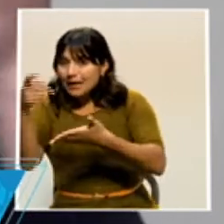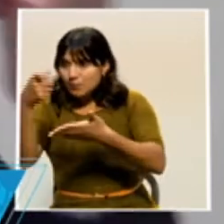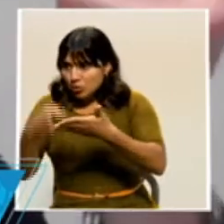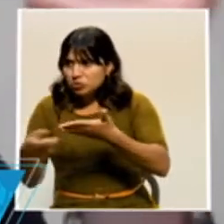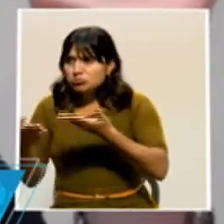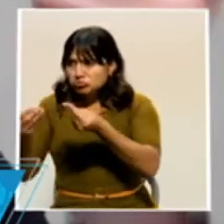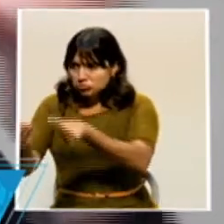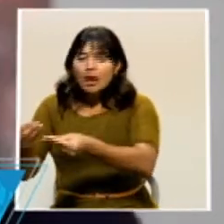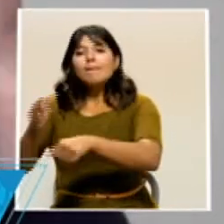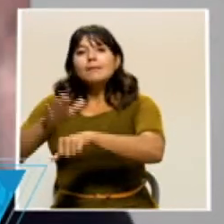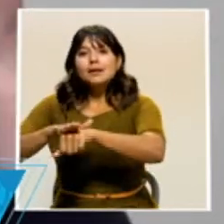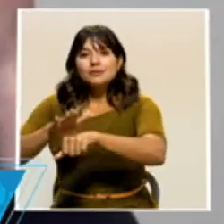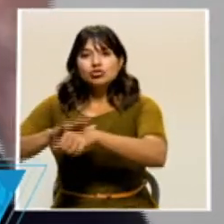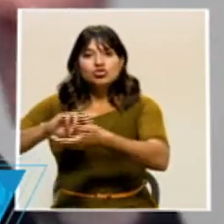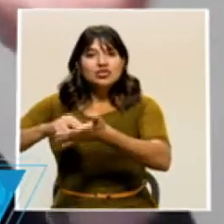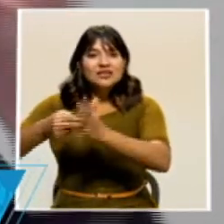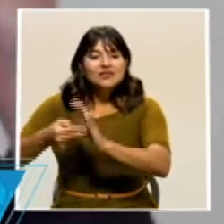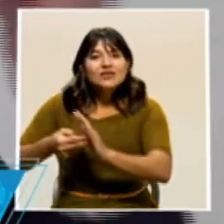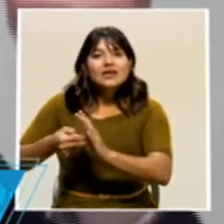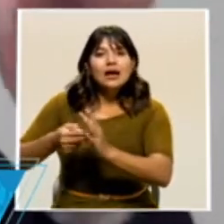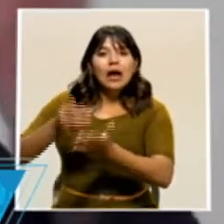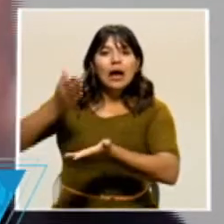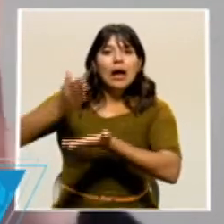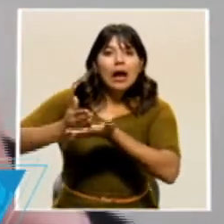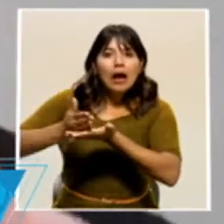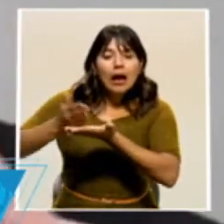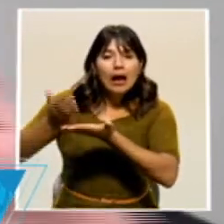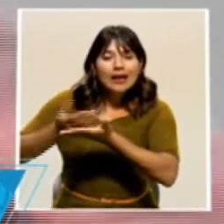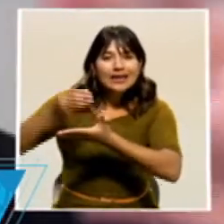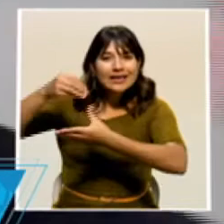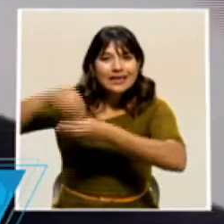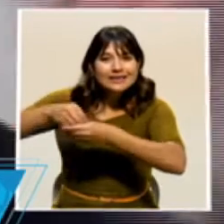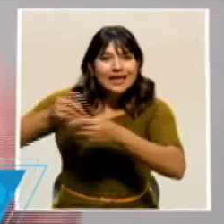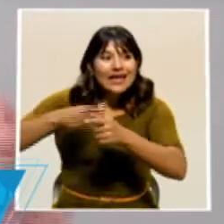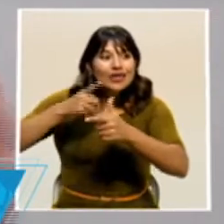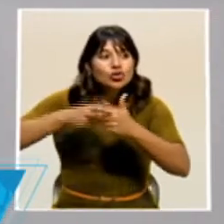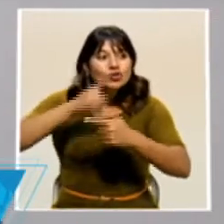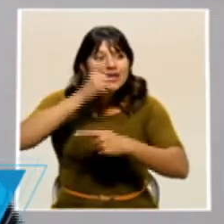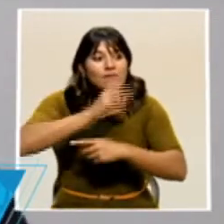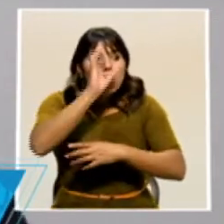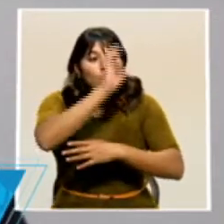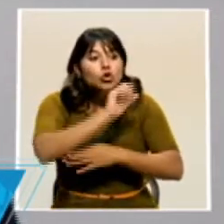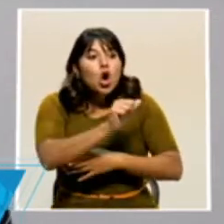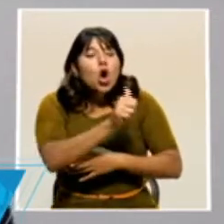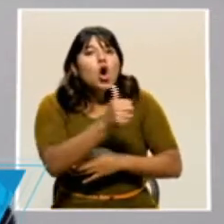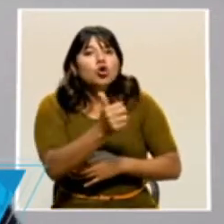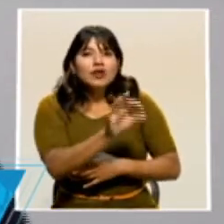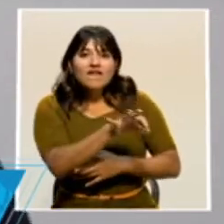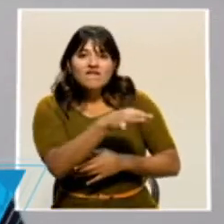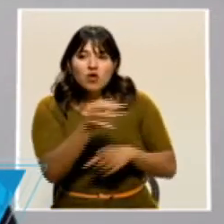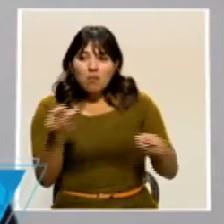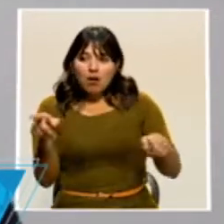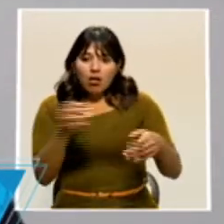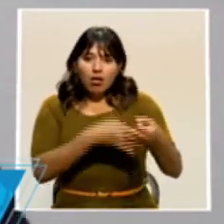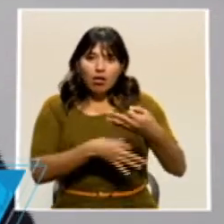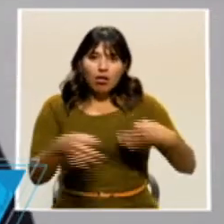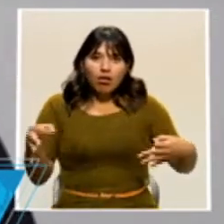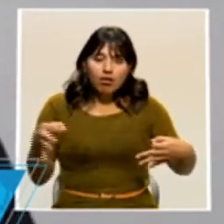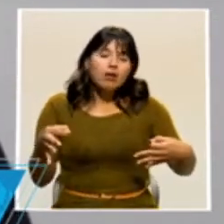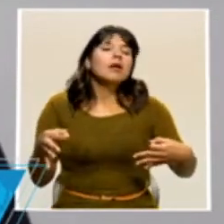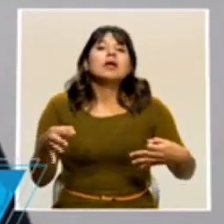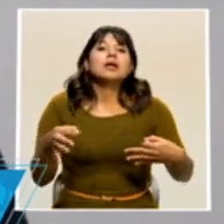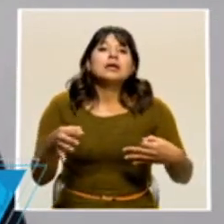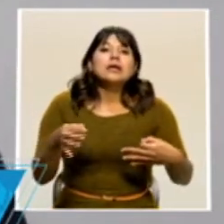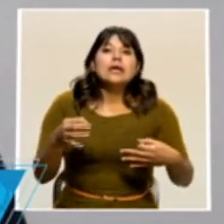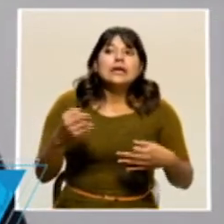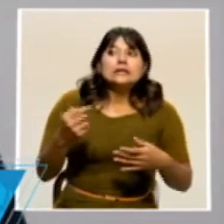percibir ingresos, estamos sacrificando ingresos para que se desarrollen sectores. Pero bueno, si yo voy a dejar de percibir,